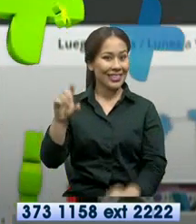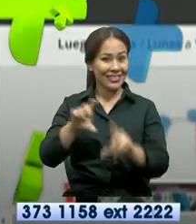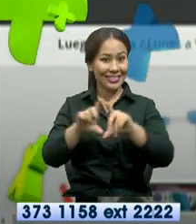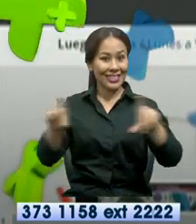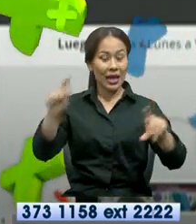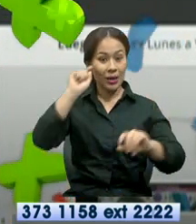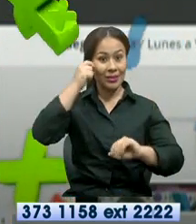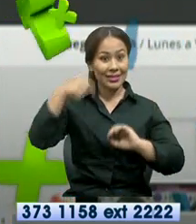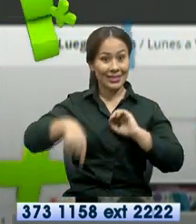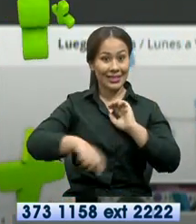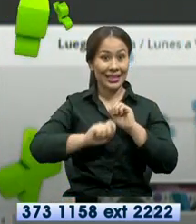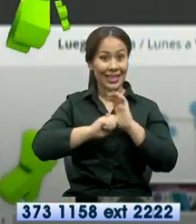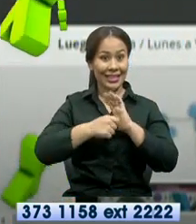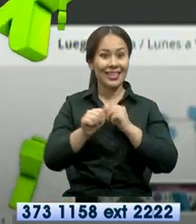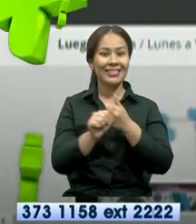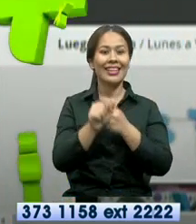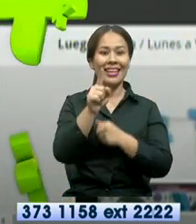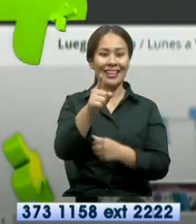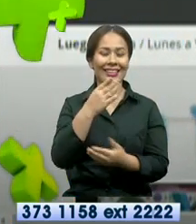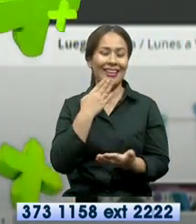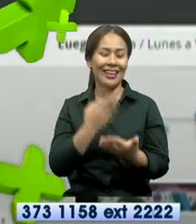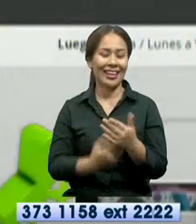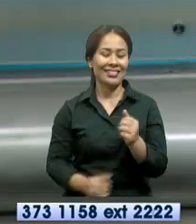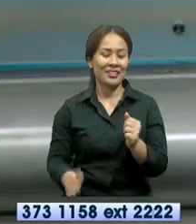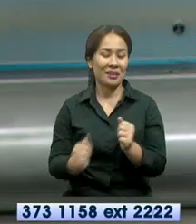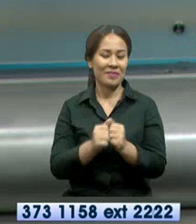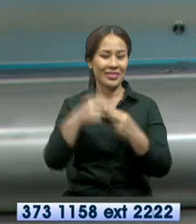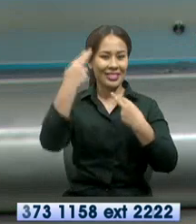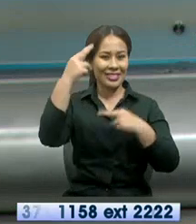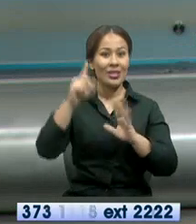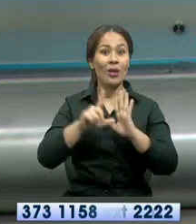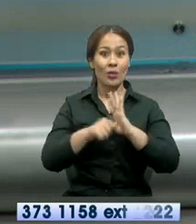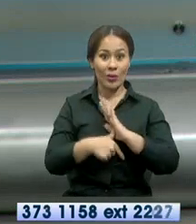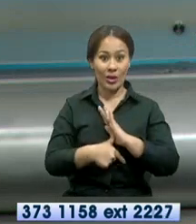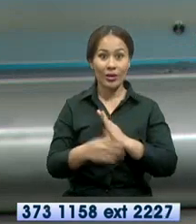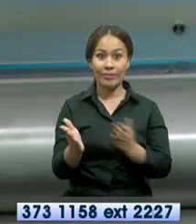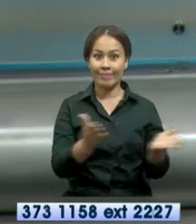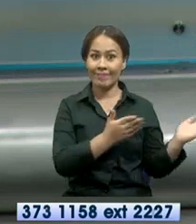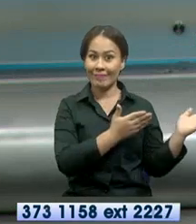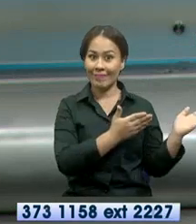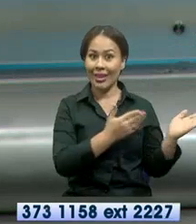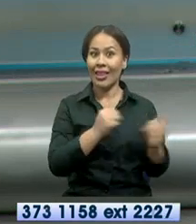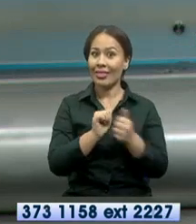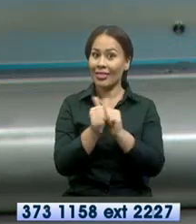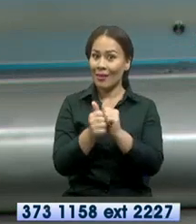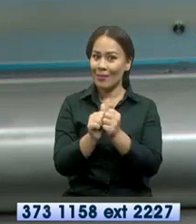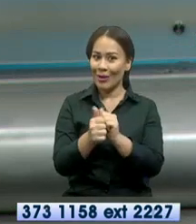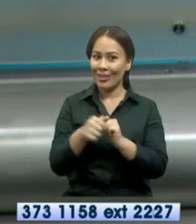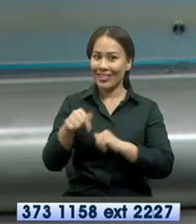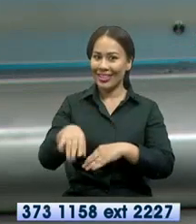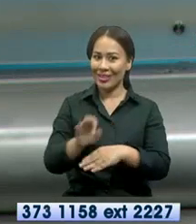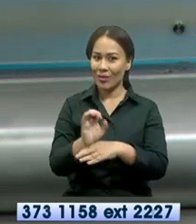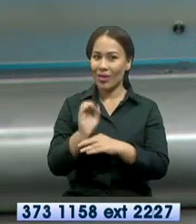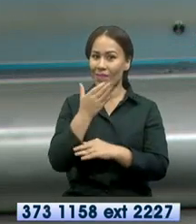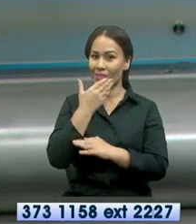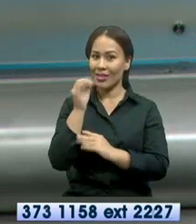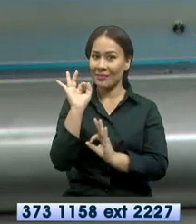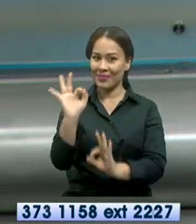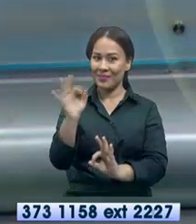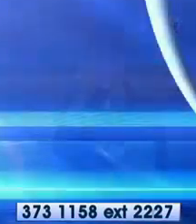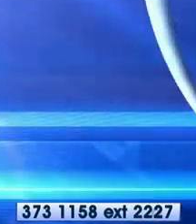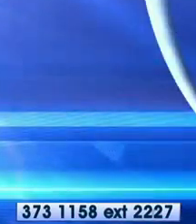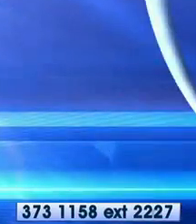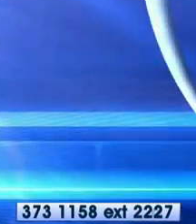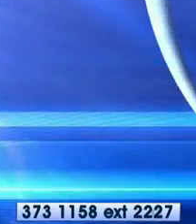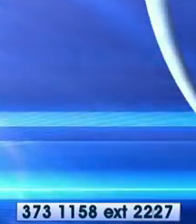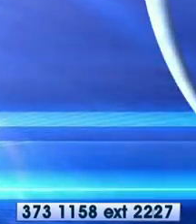www.rts.com.es. RTS está más cerca de ti. Gracias por acompañarnos. Lo que sigue, el mejor programa deportivo del país, Copa. Buenas noches.